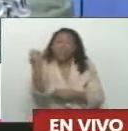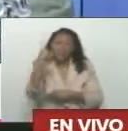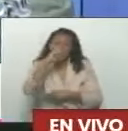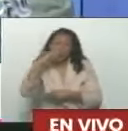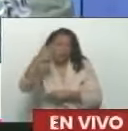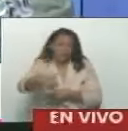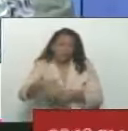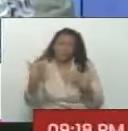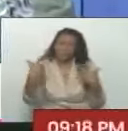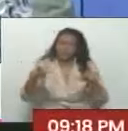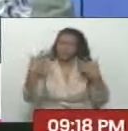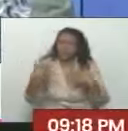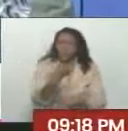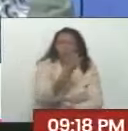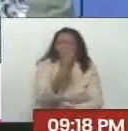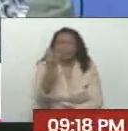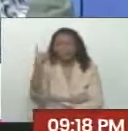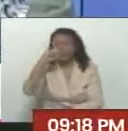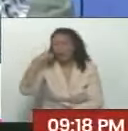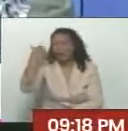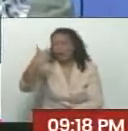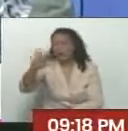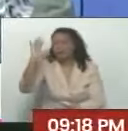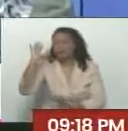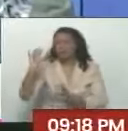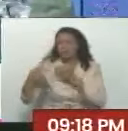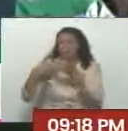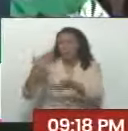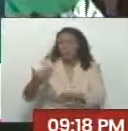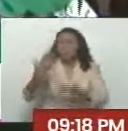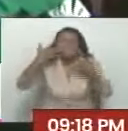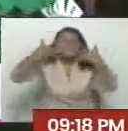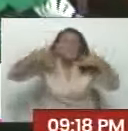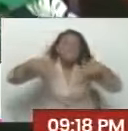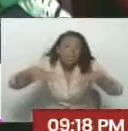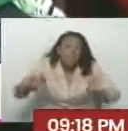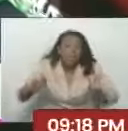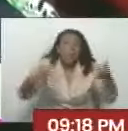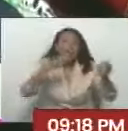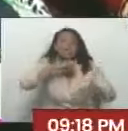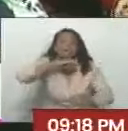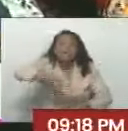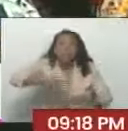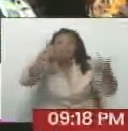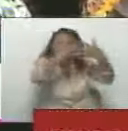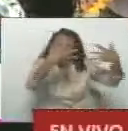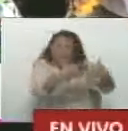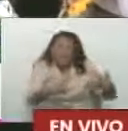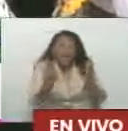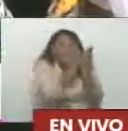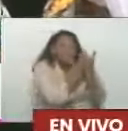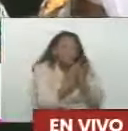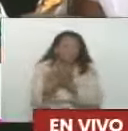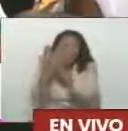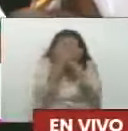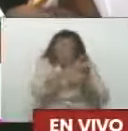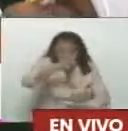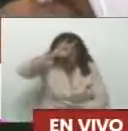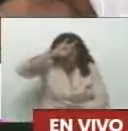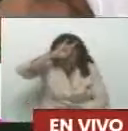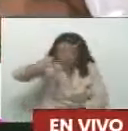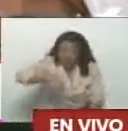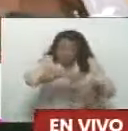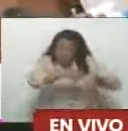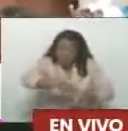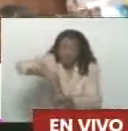quizás. Porque de nuestros abuelos africanos, ¿verdad? Según la gente que ha hecho estudios sobre los diablos danzantes de